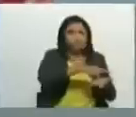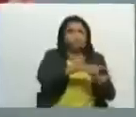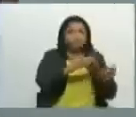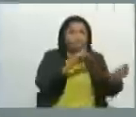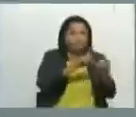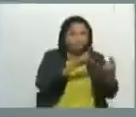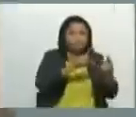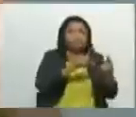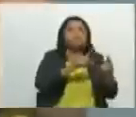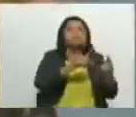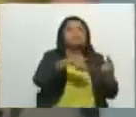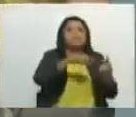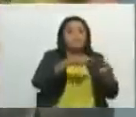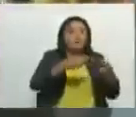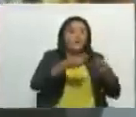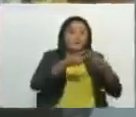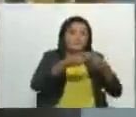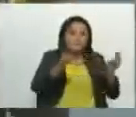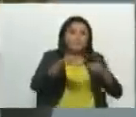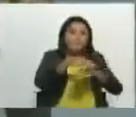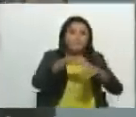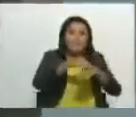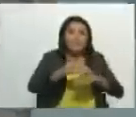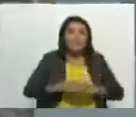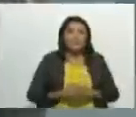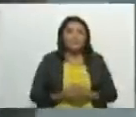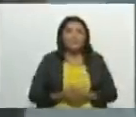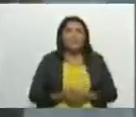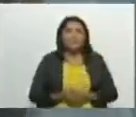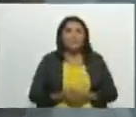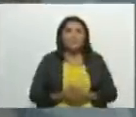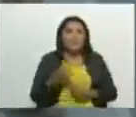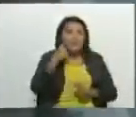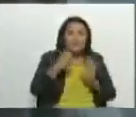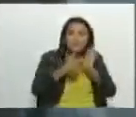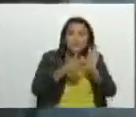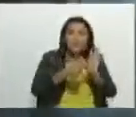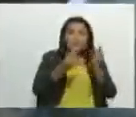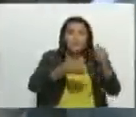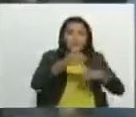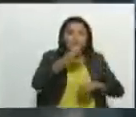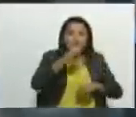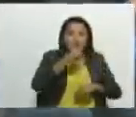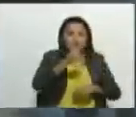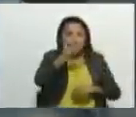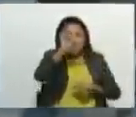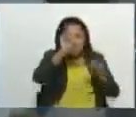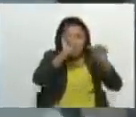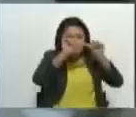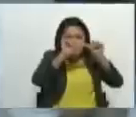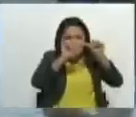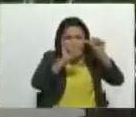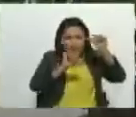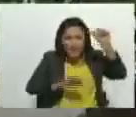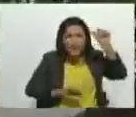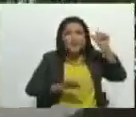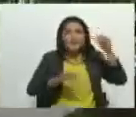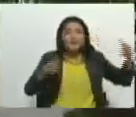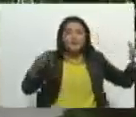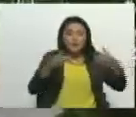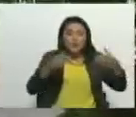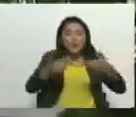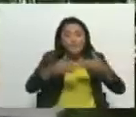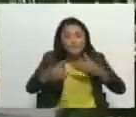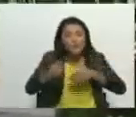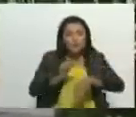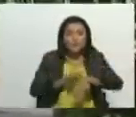ha designado la tarde de hoy y pues llevarles a ustedes todos los detalles de este encuentro que se llevará en pocos